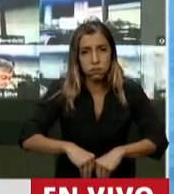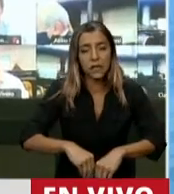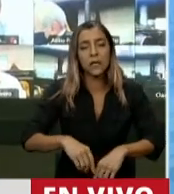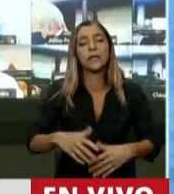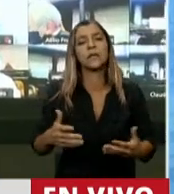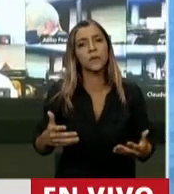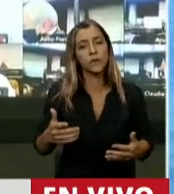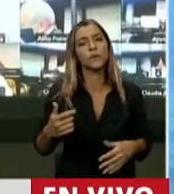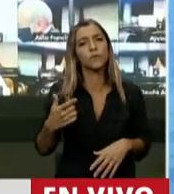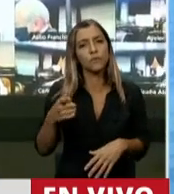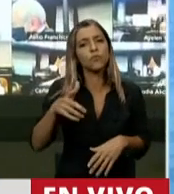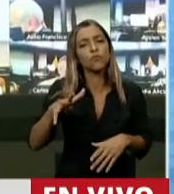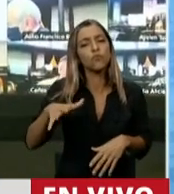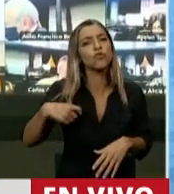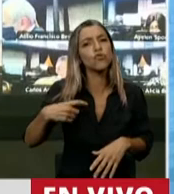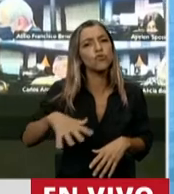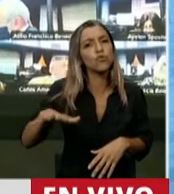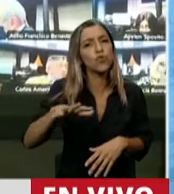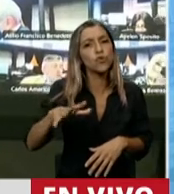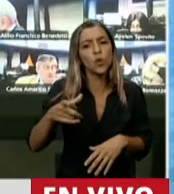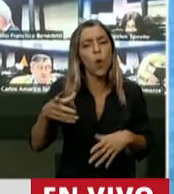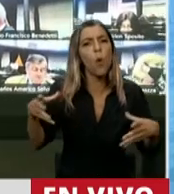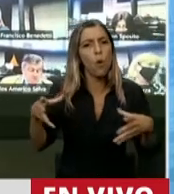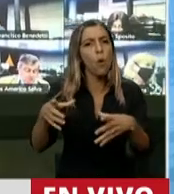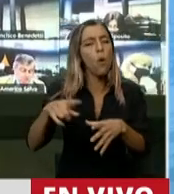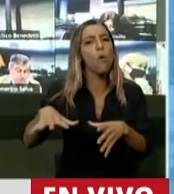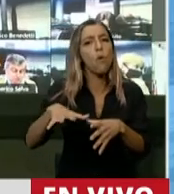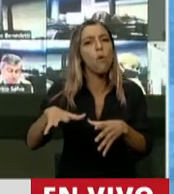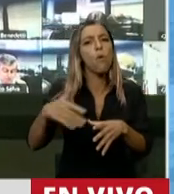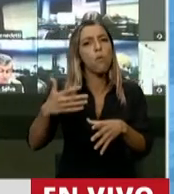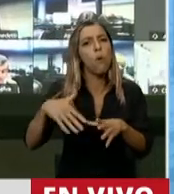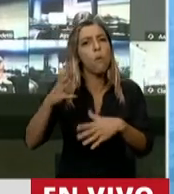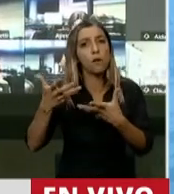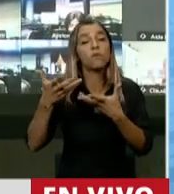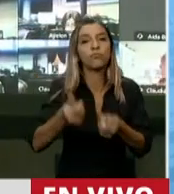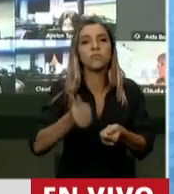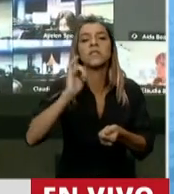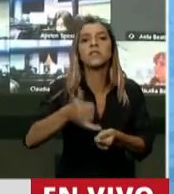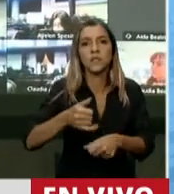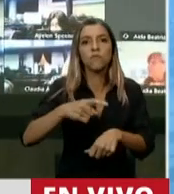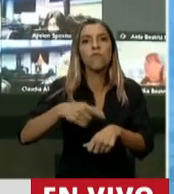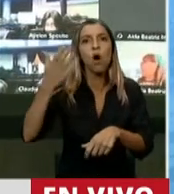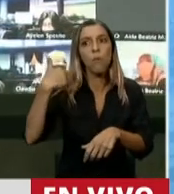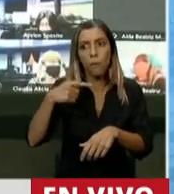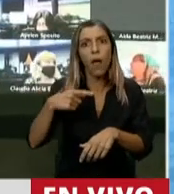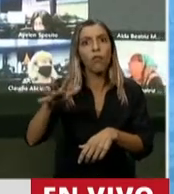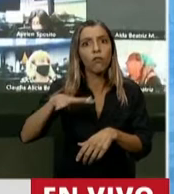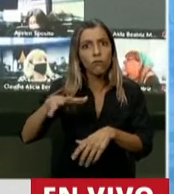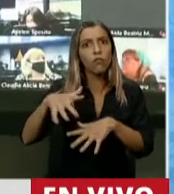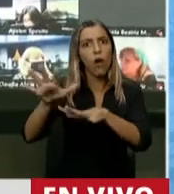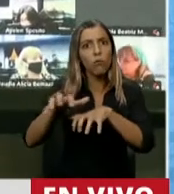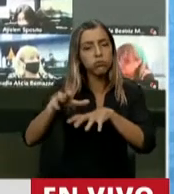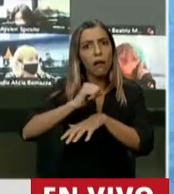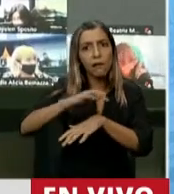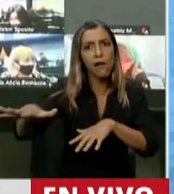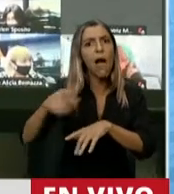un sector de la sociedad que aportó solidariamente que fue el sector agropecuario cuando le dijeron que con un impuesto que